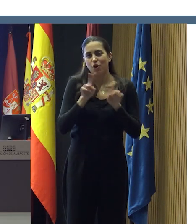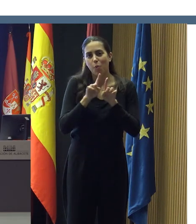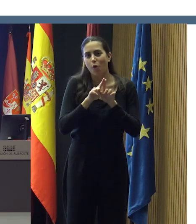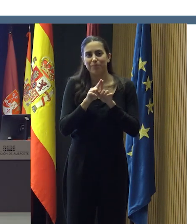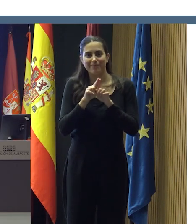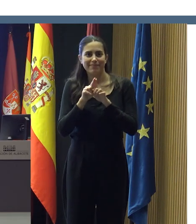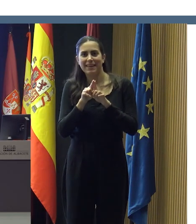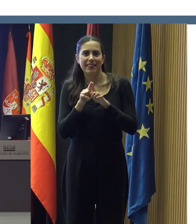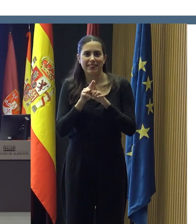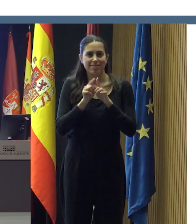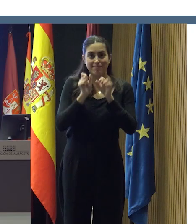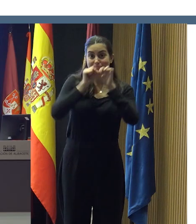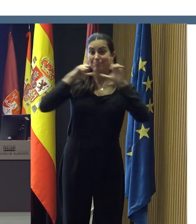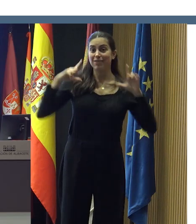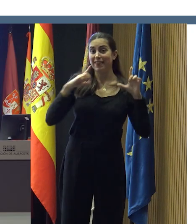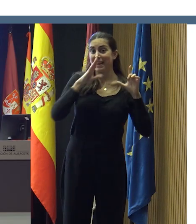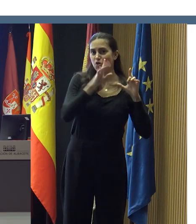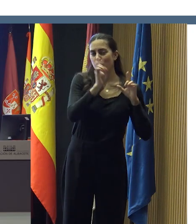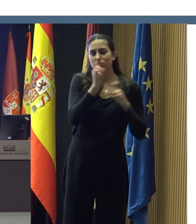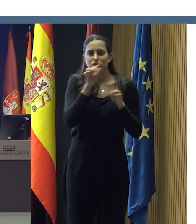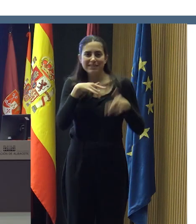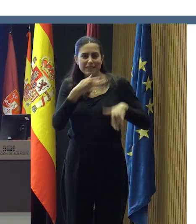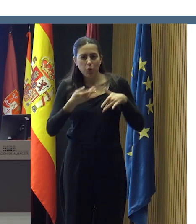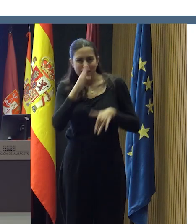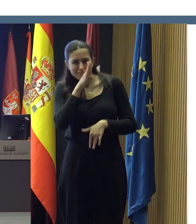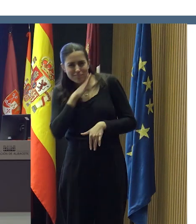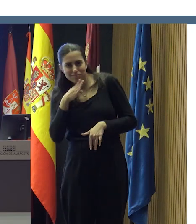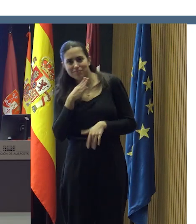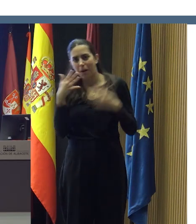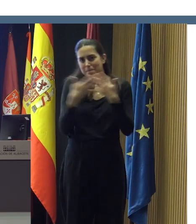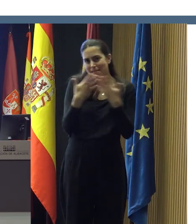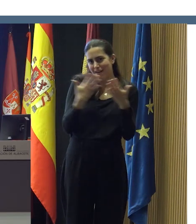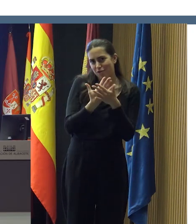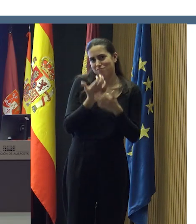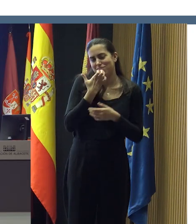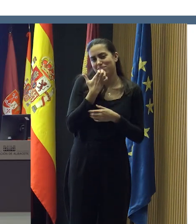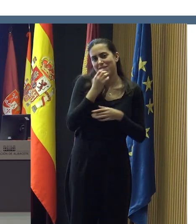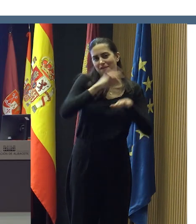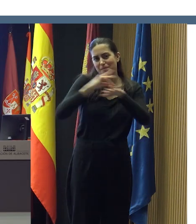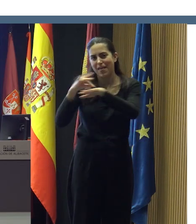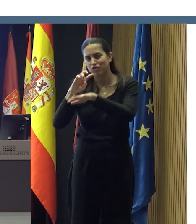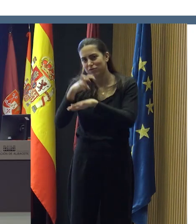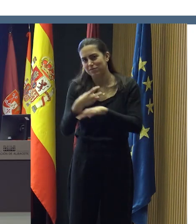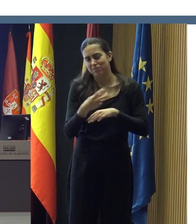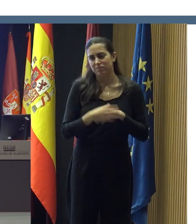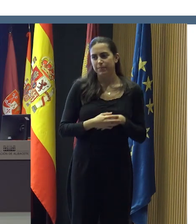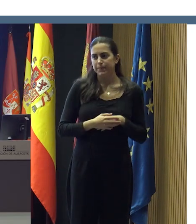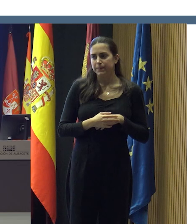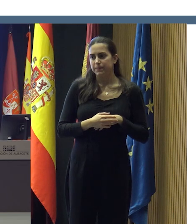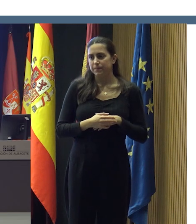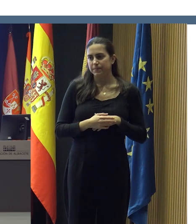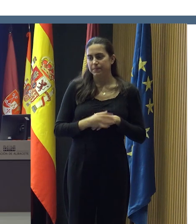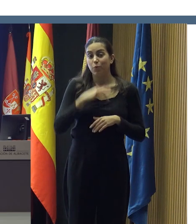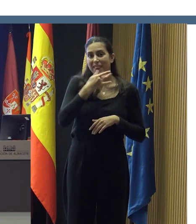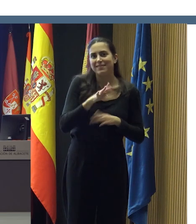cara directamente como lo que son, sino que los síntomas que provoca pueden estar provocados por muchas otras enfermedades.